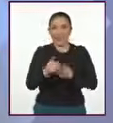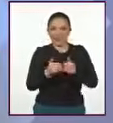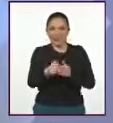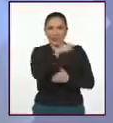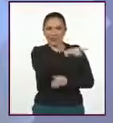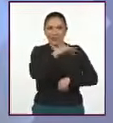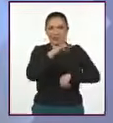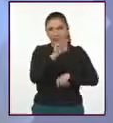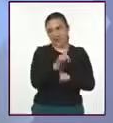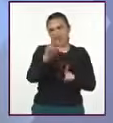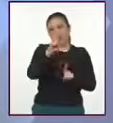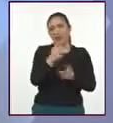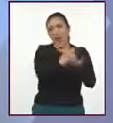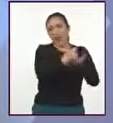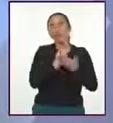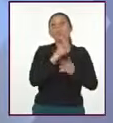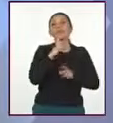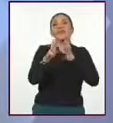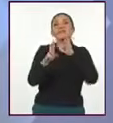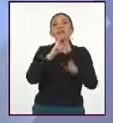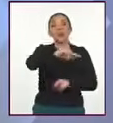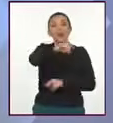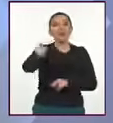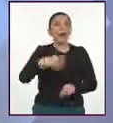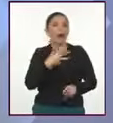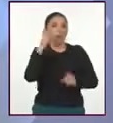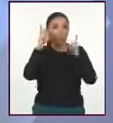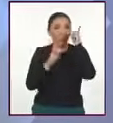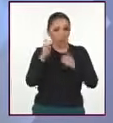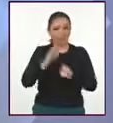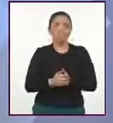doctor estará dando respuestas a todas sus inquietudes.